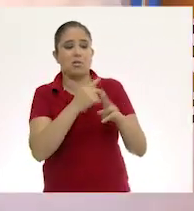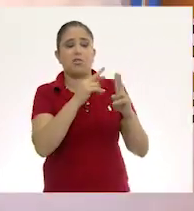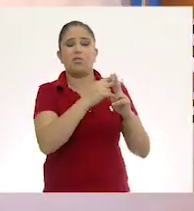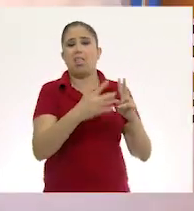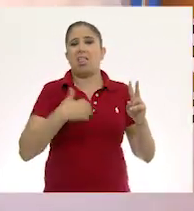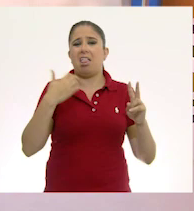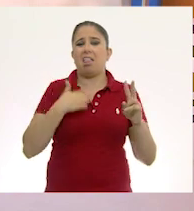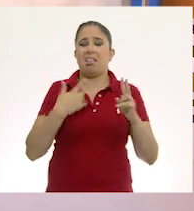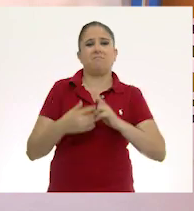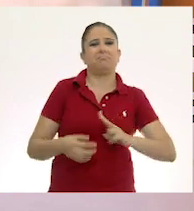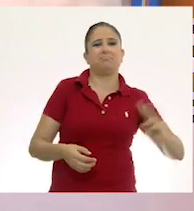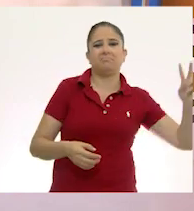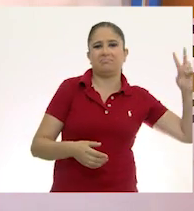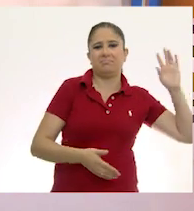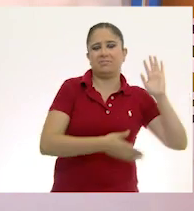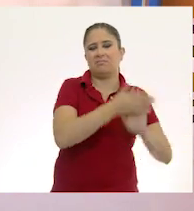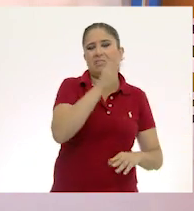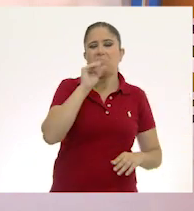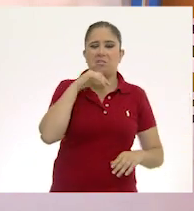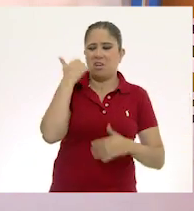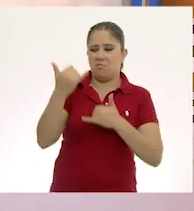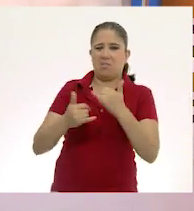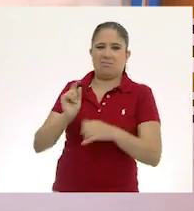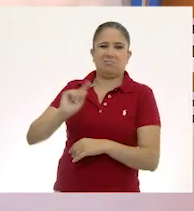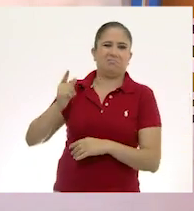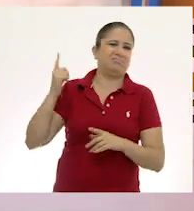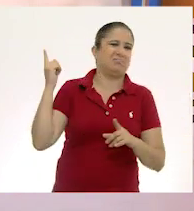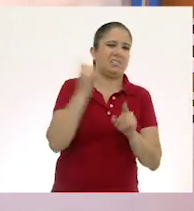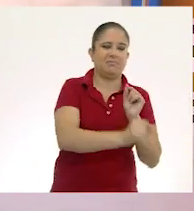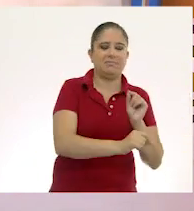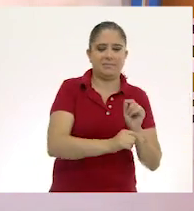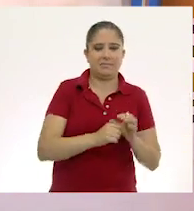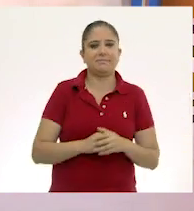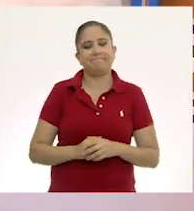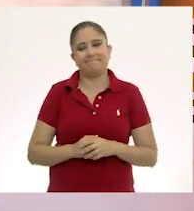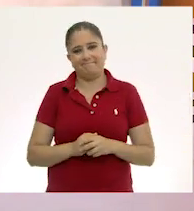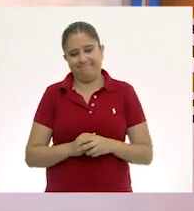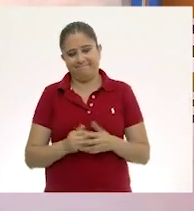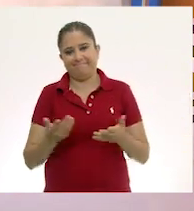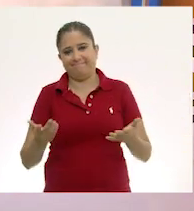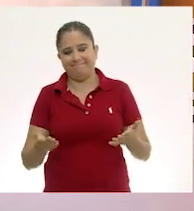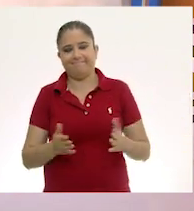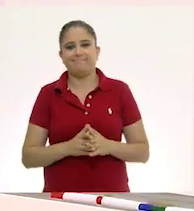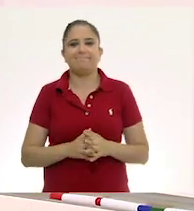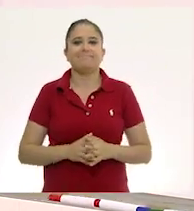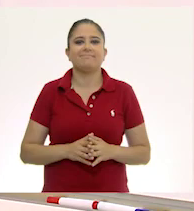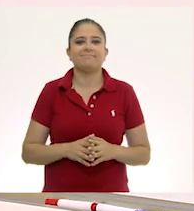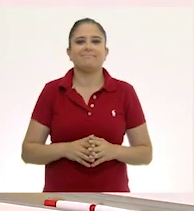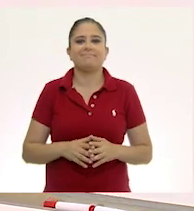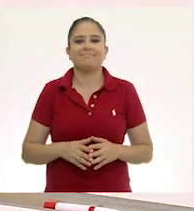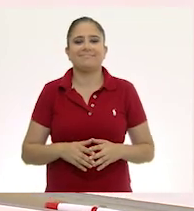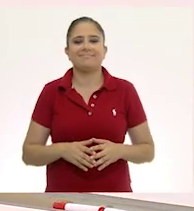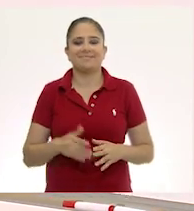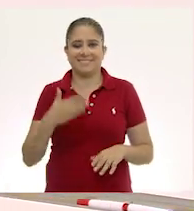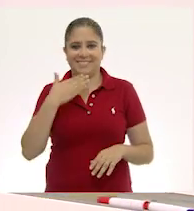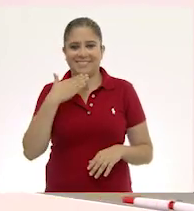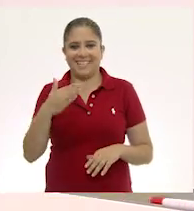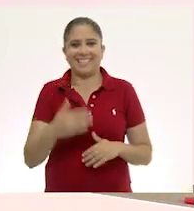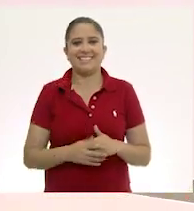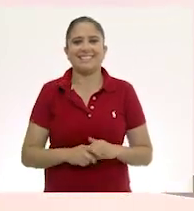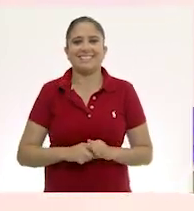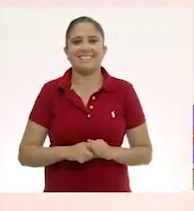Margarita se fueron. Porque no quisieron jugar con él. Exacto. No sabéis. Muy bien.